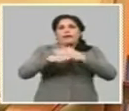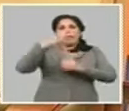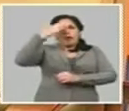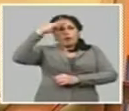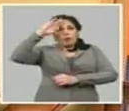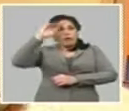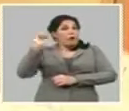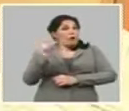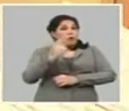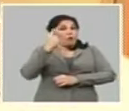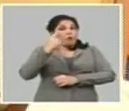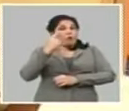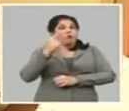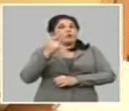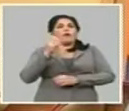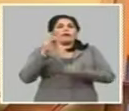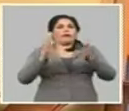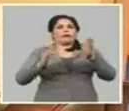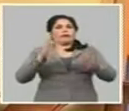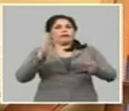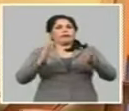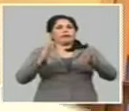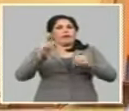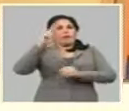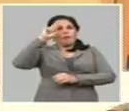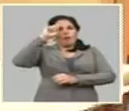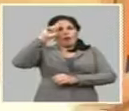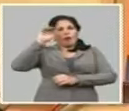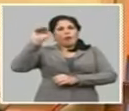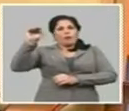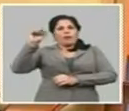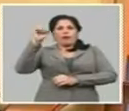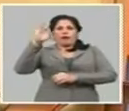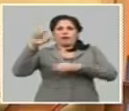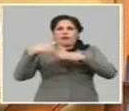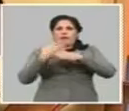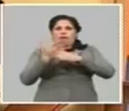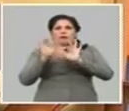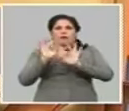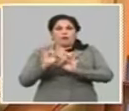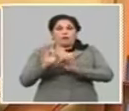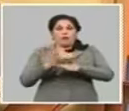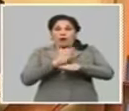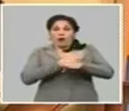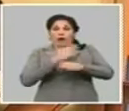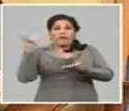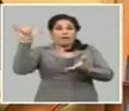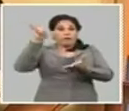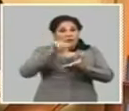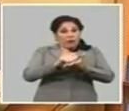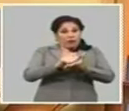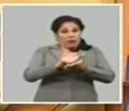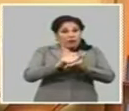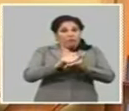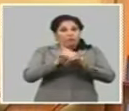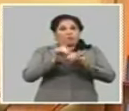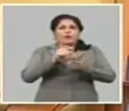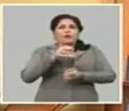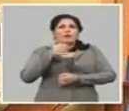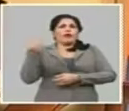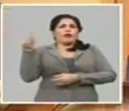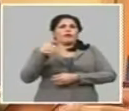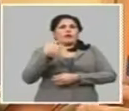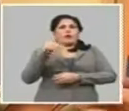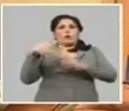ello también este el período este de aislamiento ahora los que han venido antes el doctor que han llegado